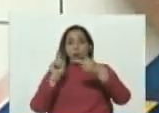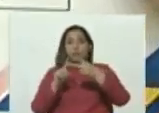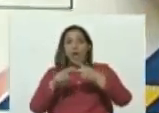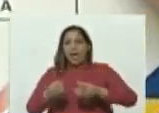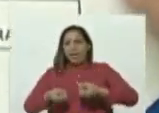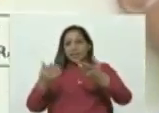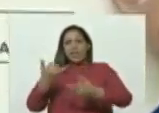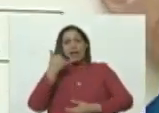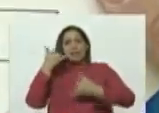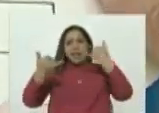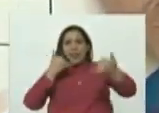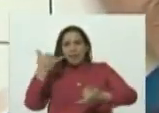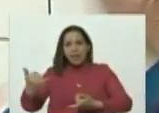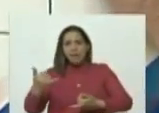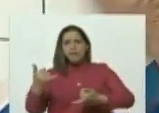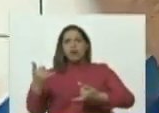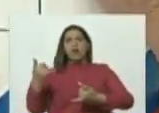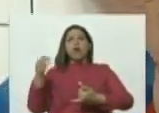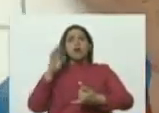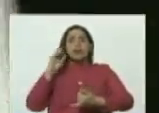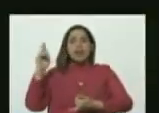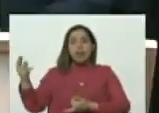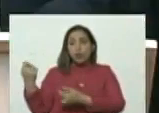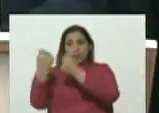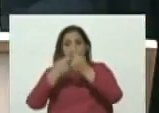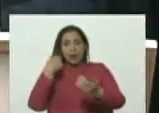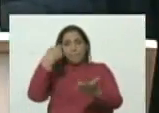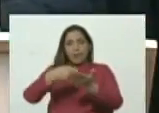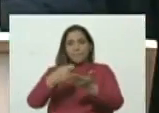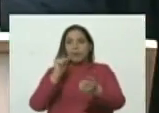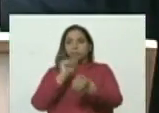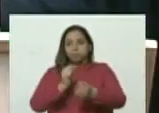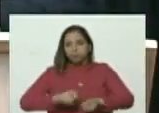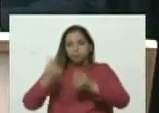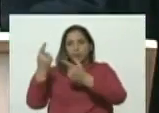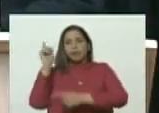teléfonos celulares, radios satelitales y dinero, capturado.